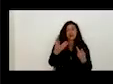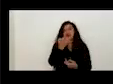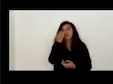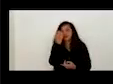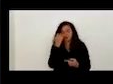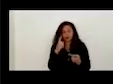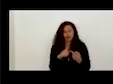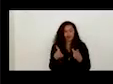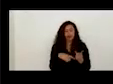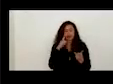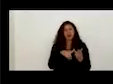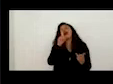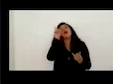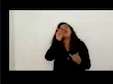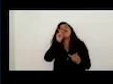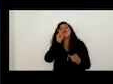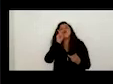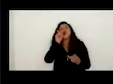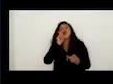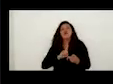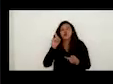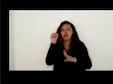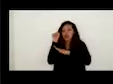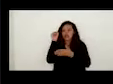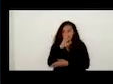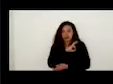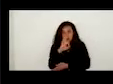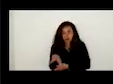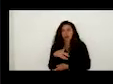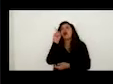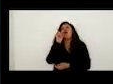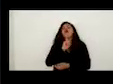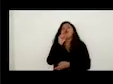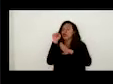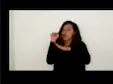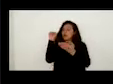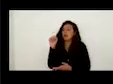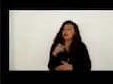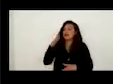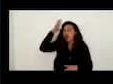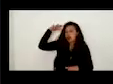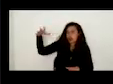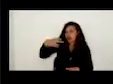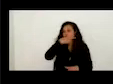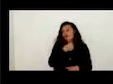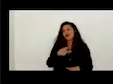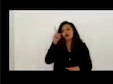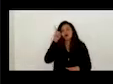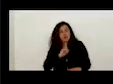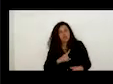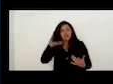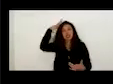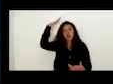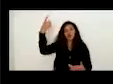para mujeres en edad fértil, mujeres embarazadas, adultos, hombres y mujeres y adultos